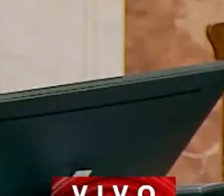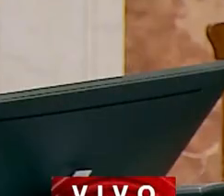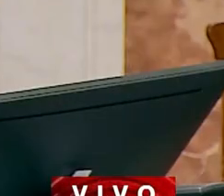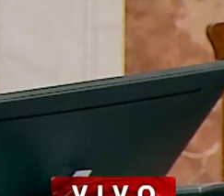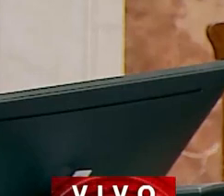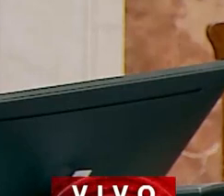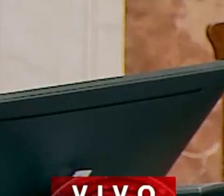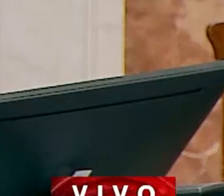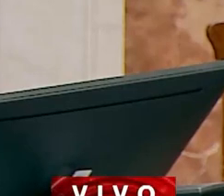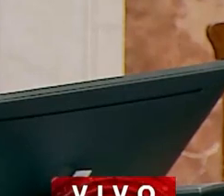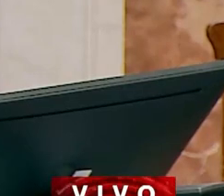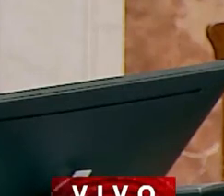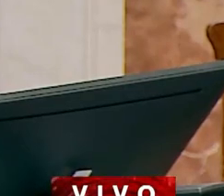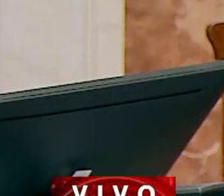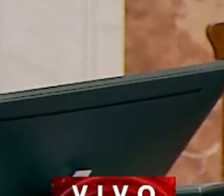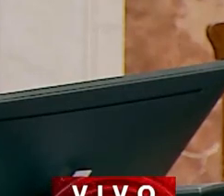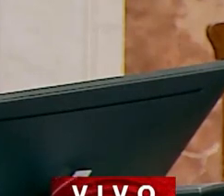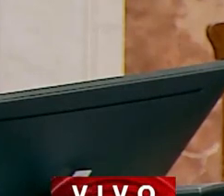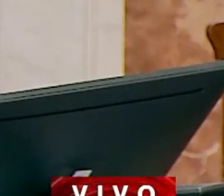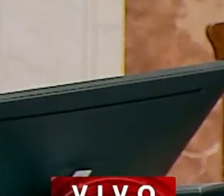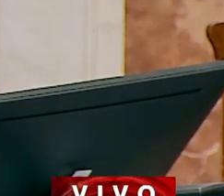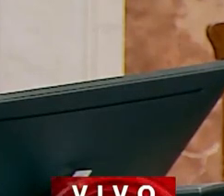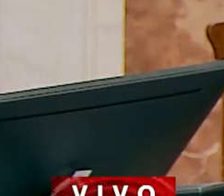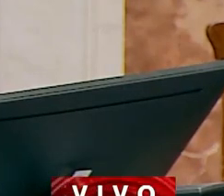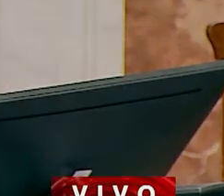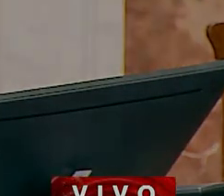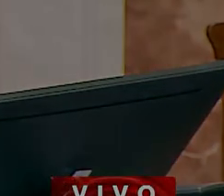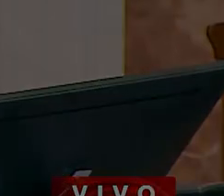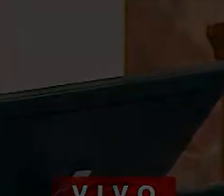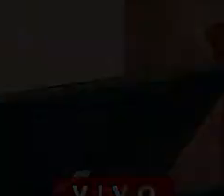Gracias, diputado Figueroa.